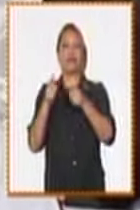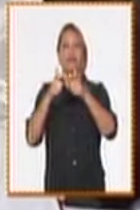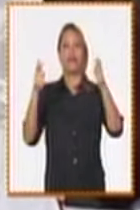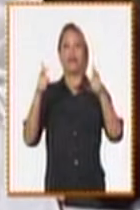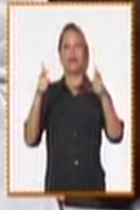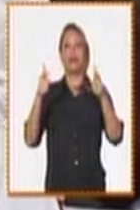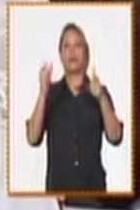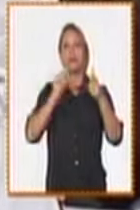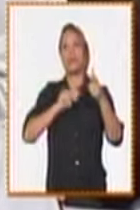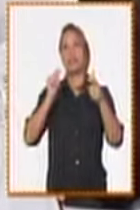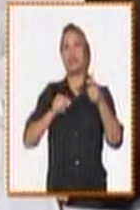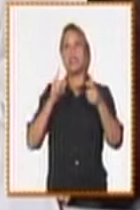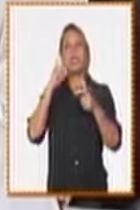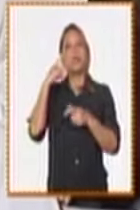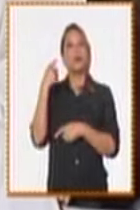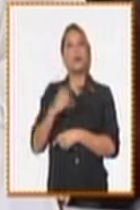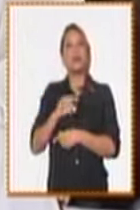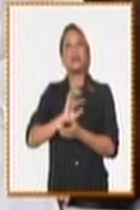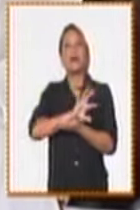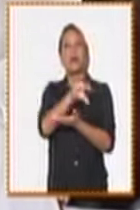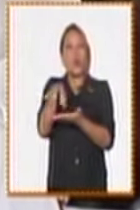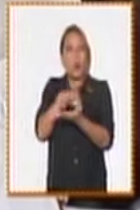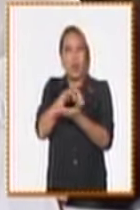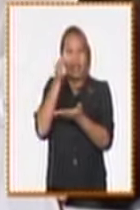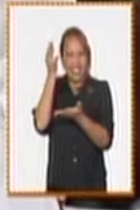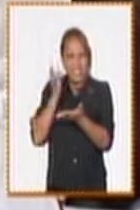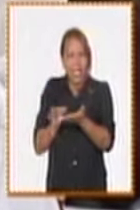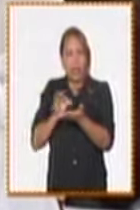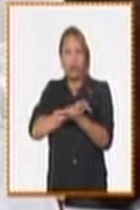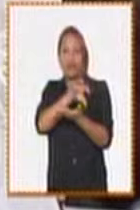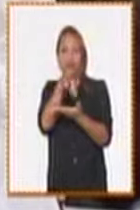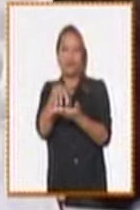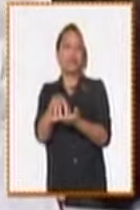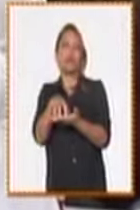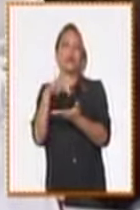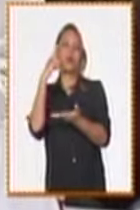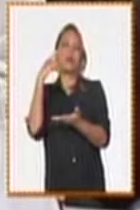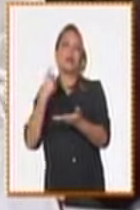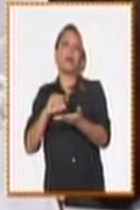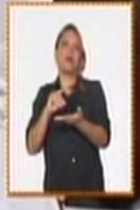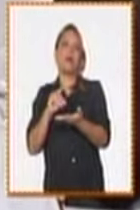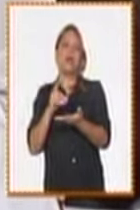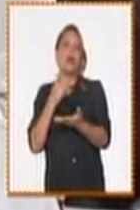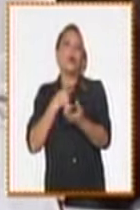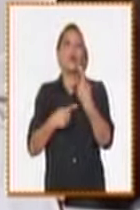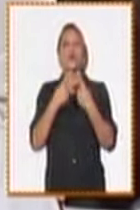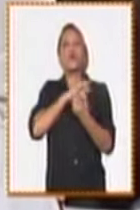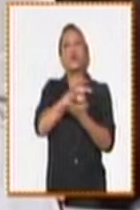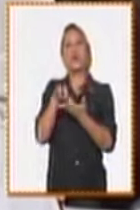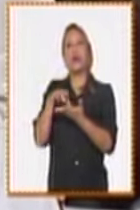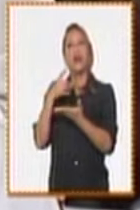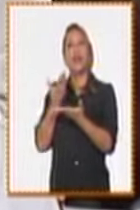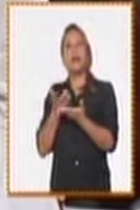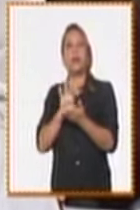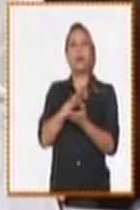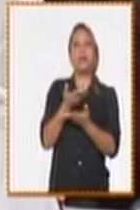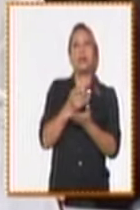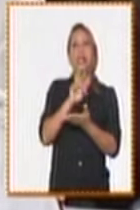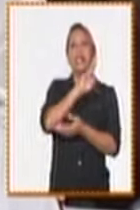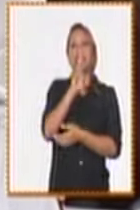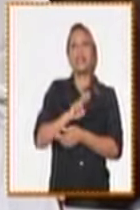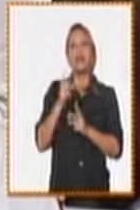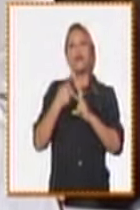sabemos dónde estuvo la villa. En un lugar indefinido, entre el río